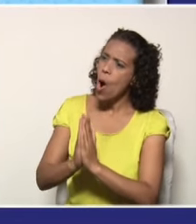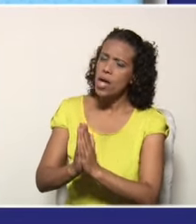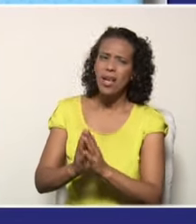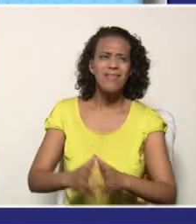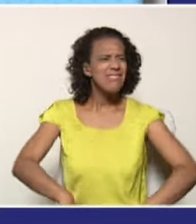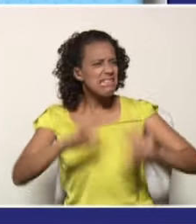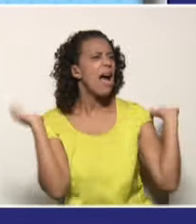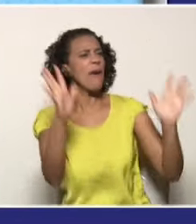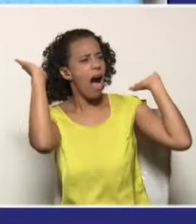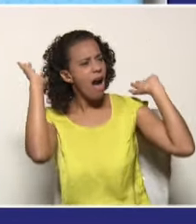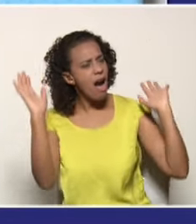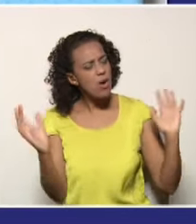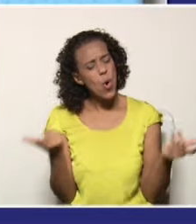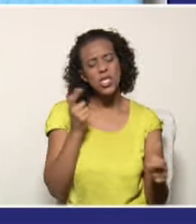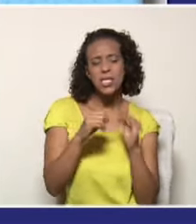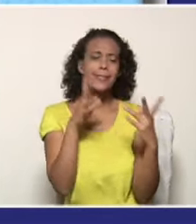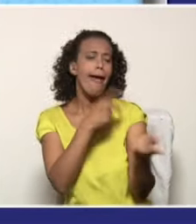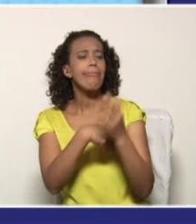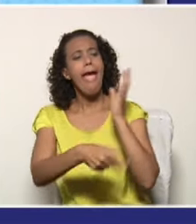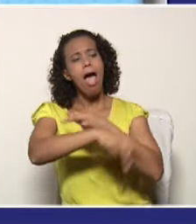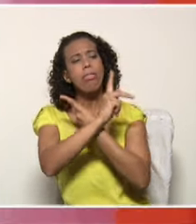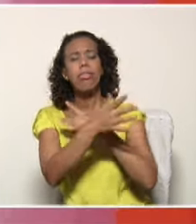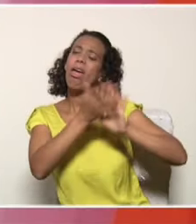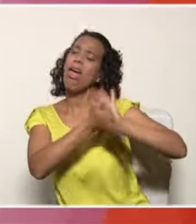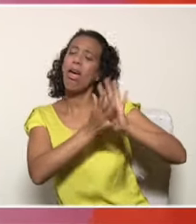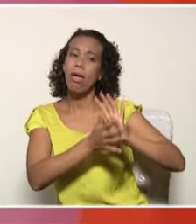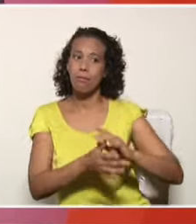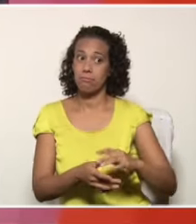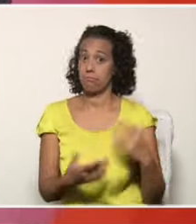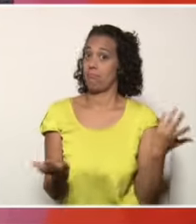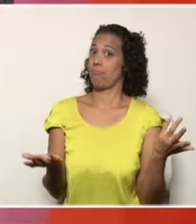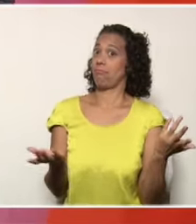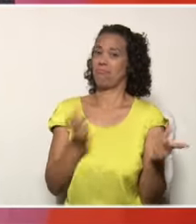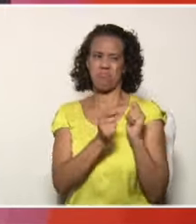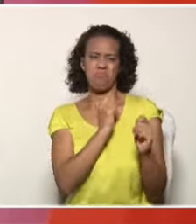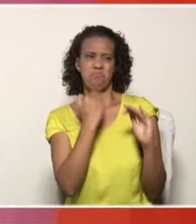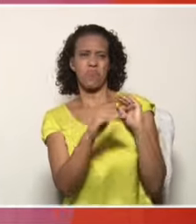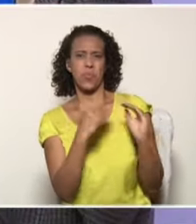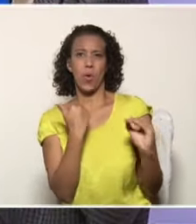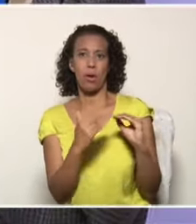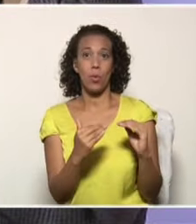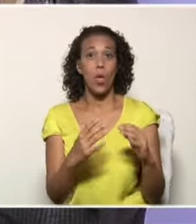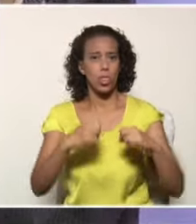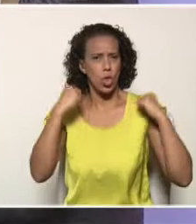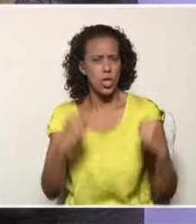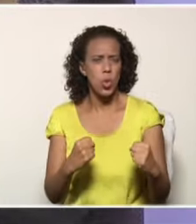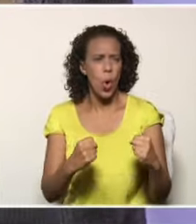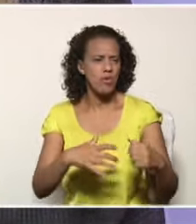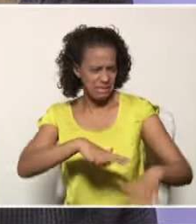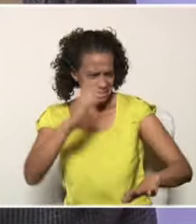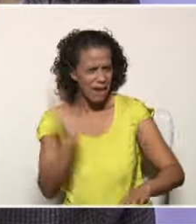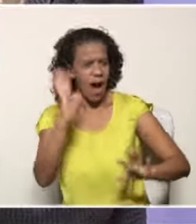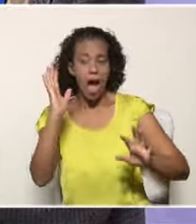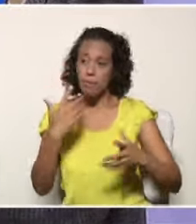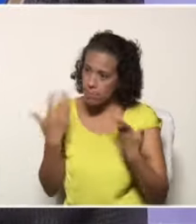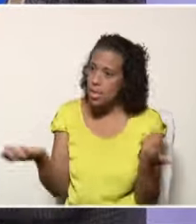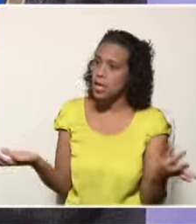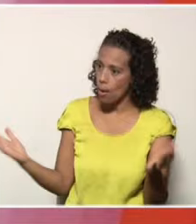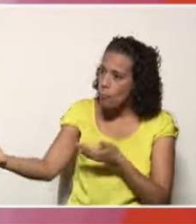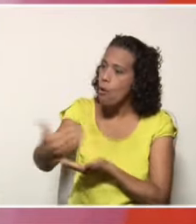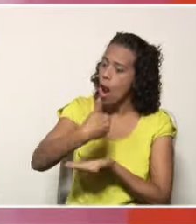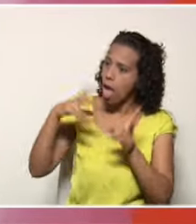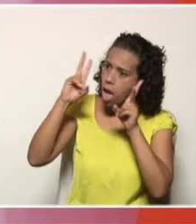tú le dices, ya va, que estoy chateando y estamos utilizando una entonación, ¿ok? Tú dejaste tus libros regados, ¿verdad? Y te pidieron,